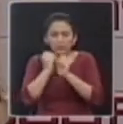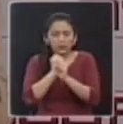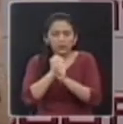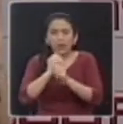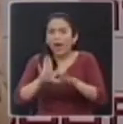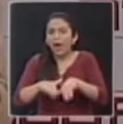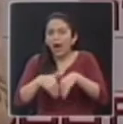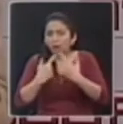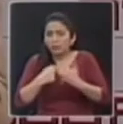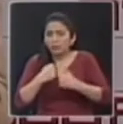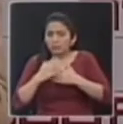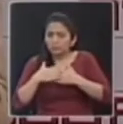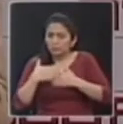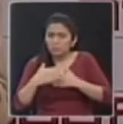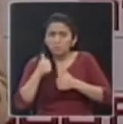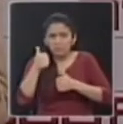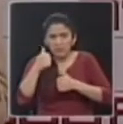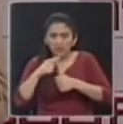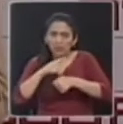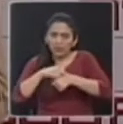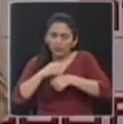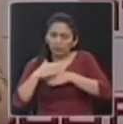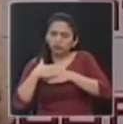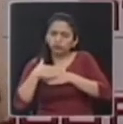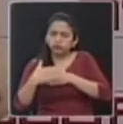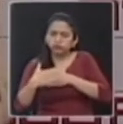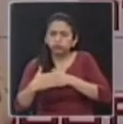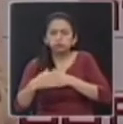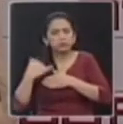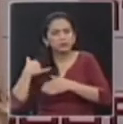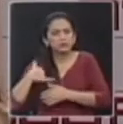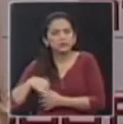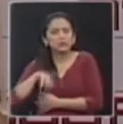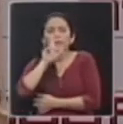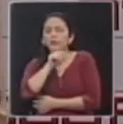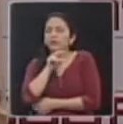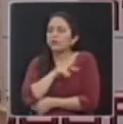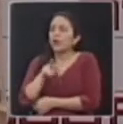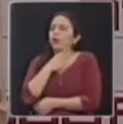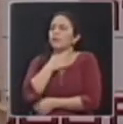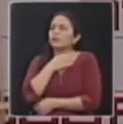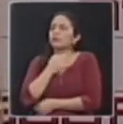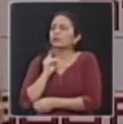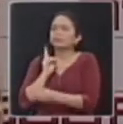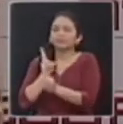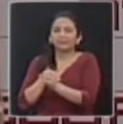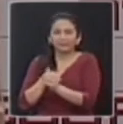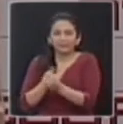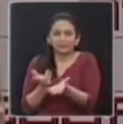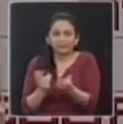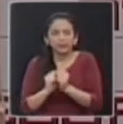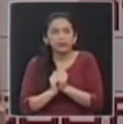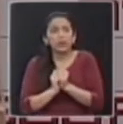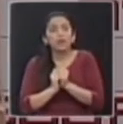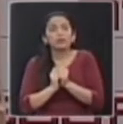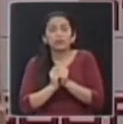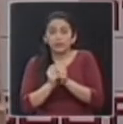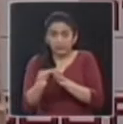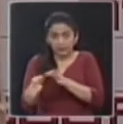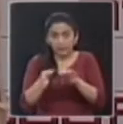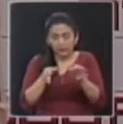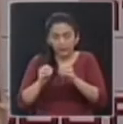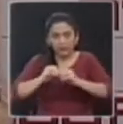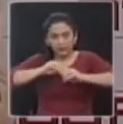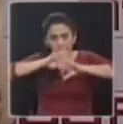modelo sostenible que pueda ser, que sea atractivo para el consumidor. Se va a hablar de todo lo que